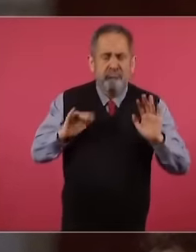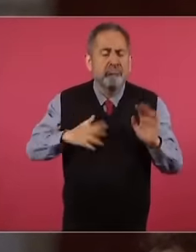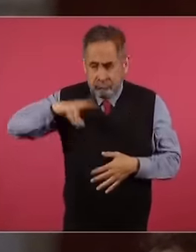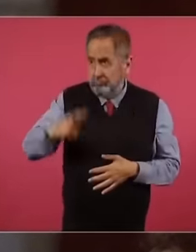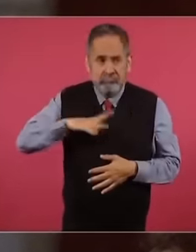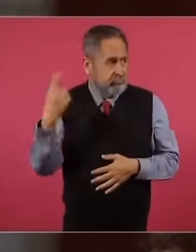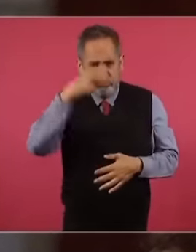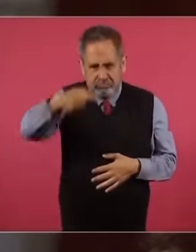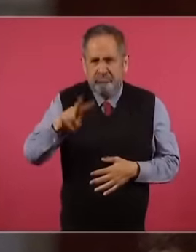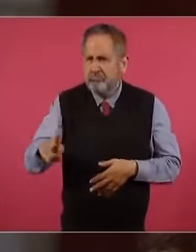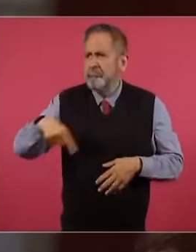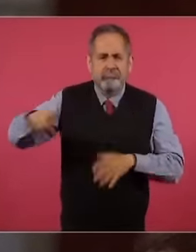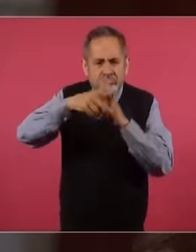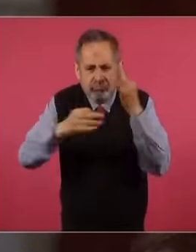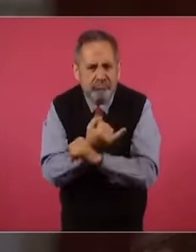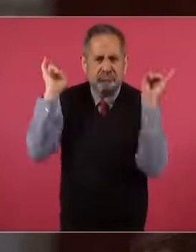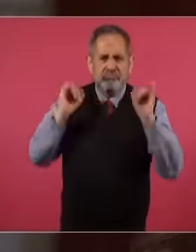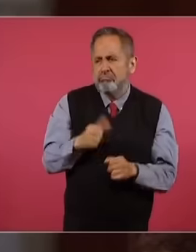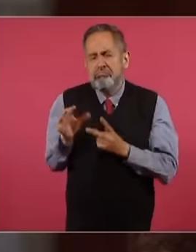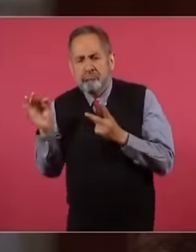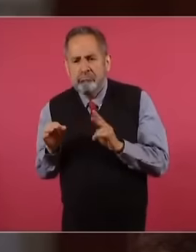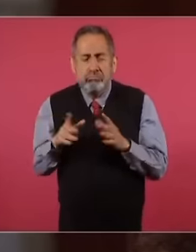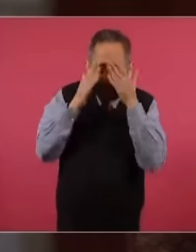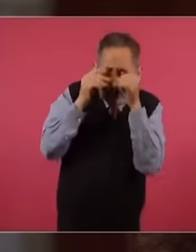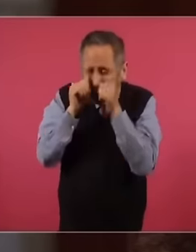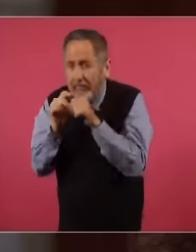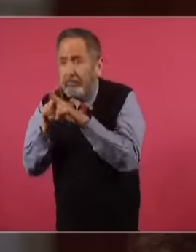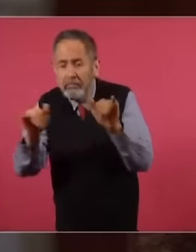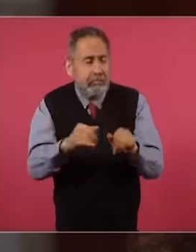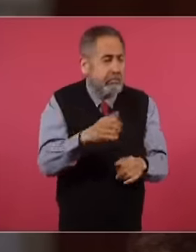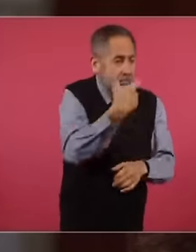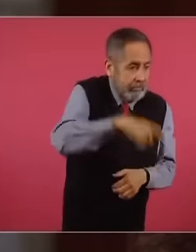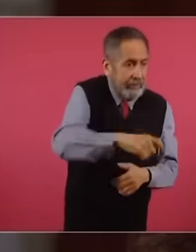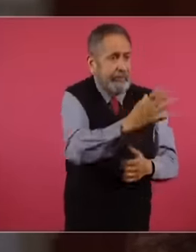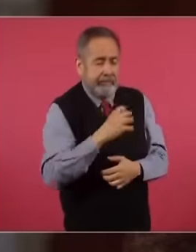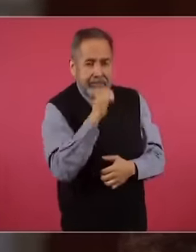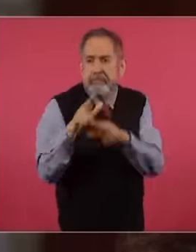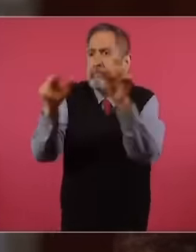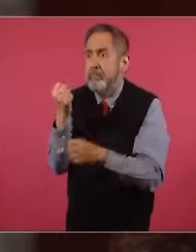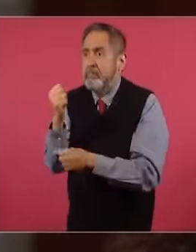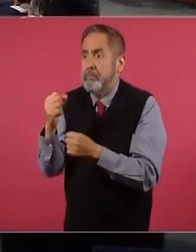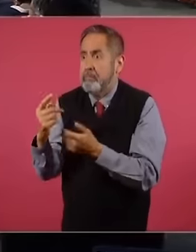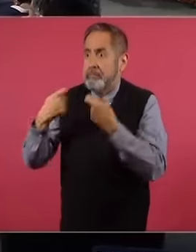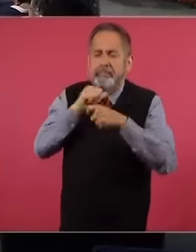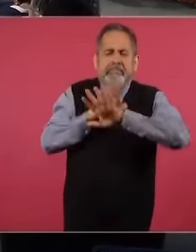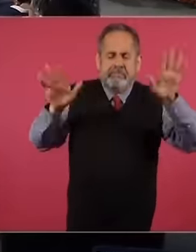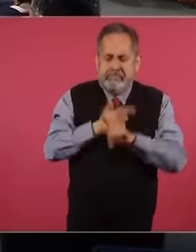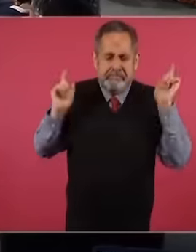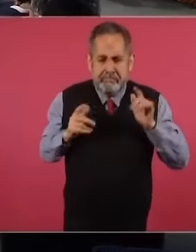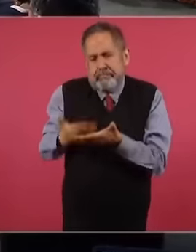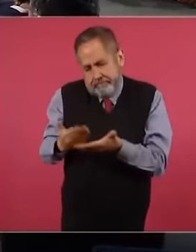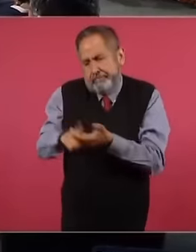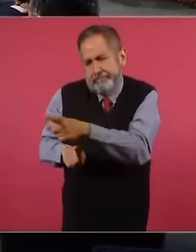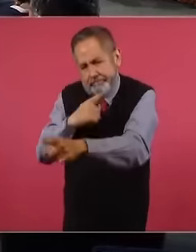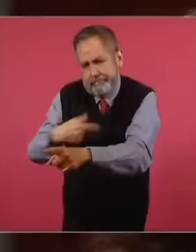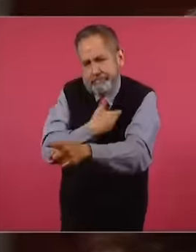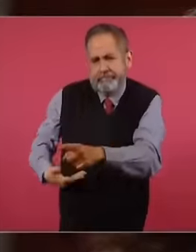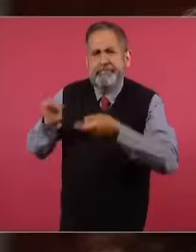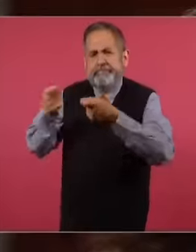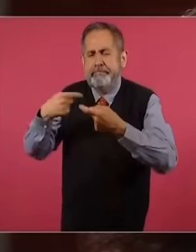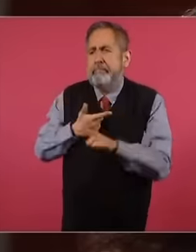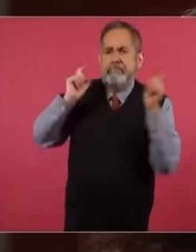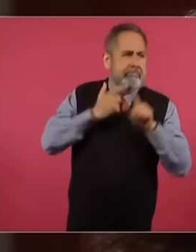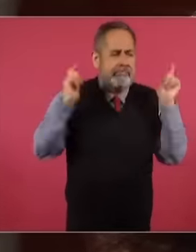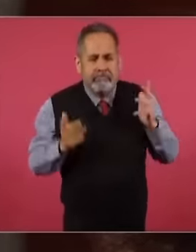hay en México medios independientes y medios alternativos, sí, que no están cegados ni por el dinero de las grandes empresas, ni por el poder político, del poder en turno, que en este caso pues lo representa